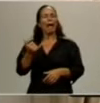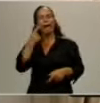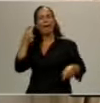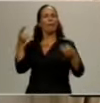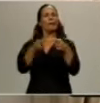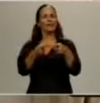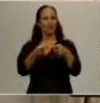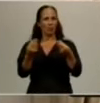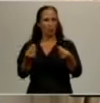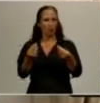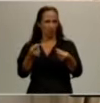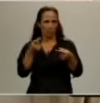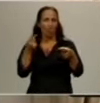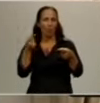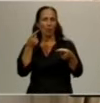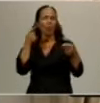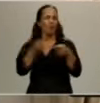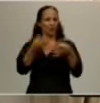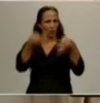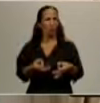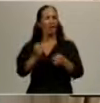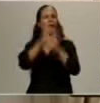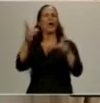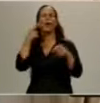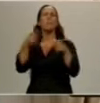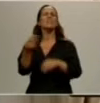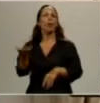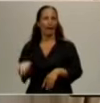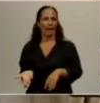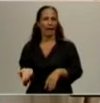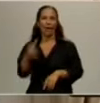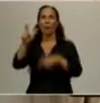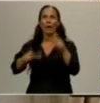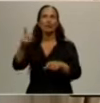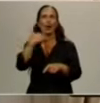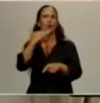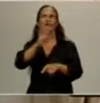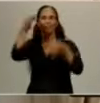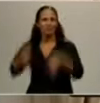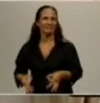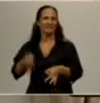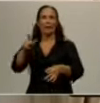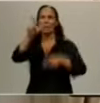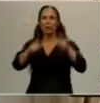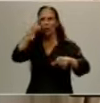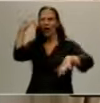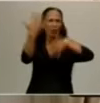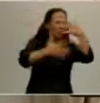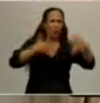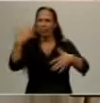muy definitorio, diría yo, que es la desinformación, la confusión